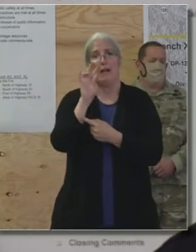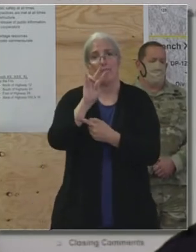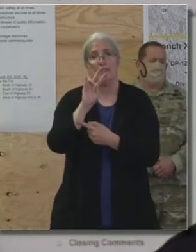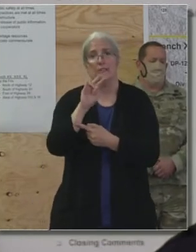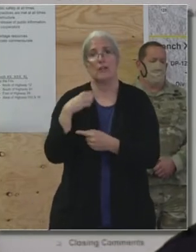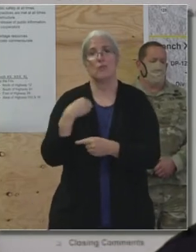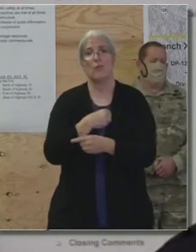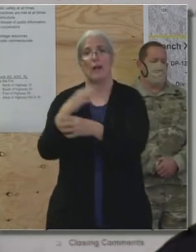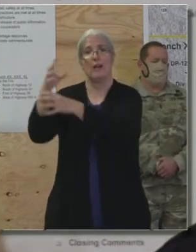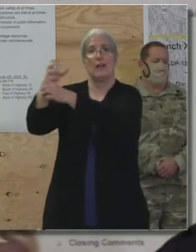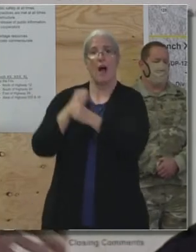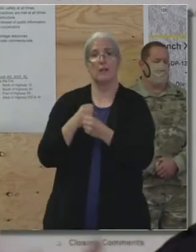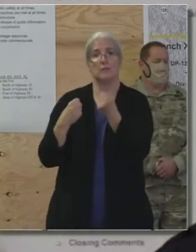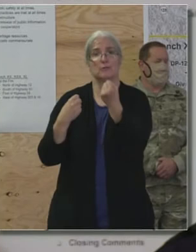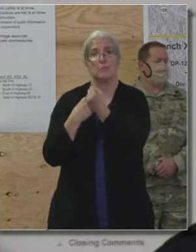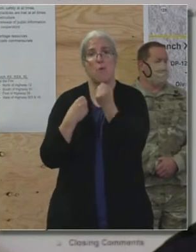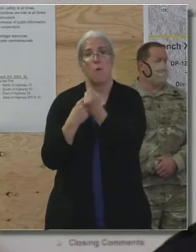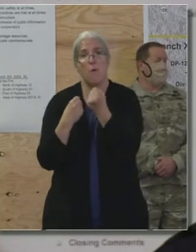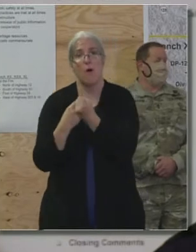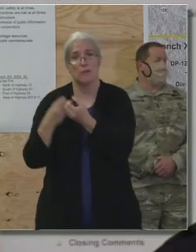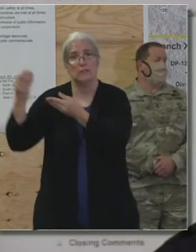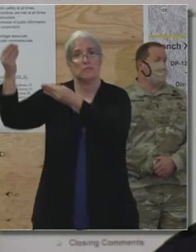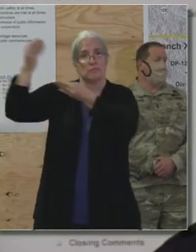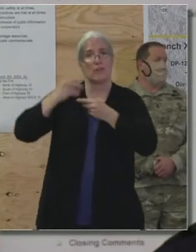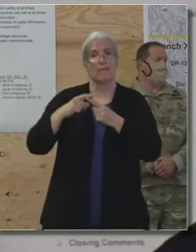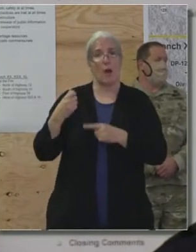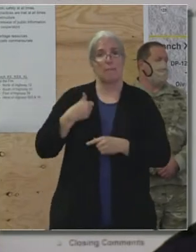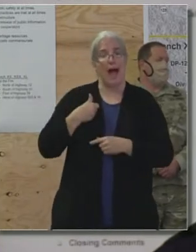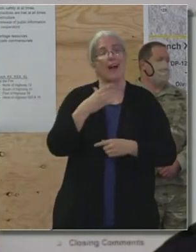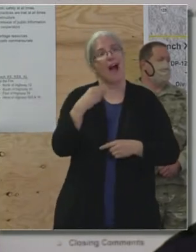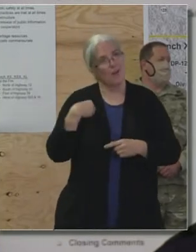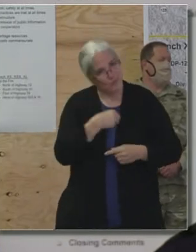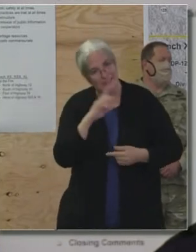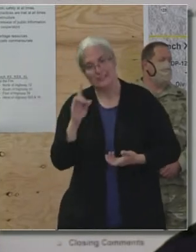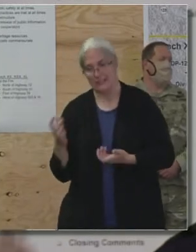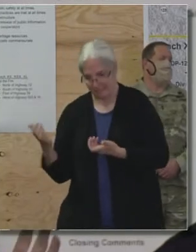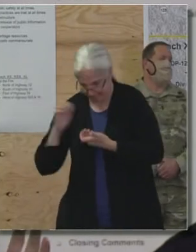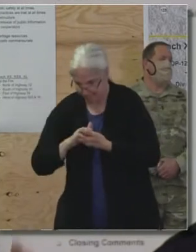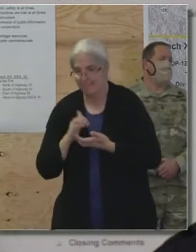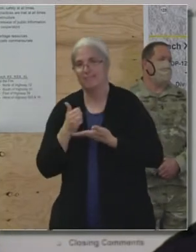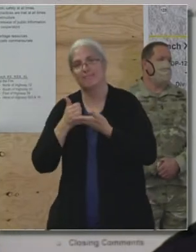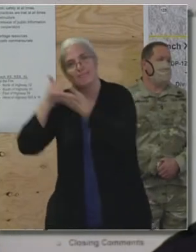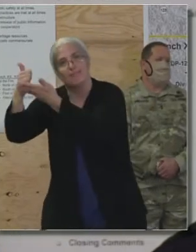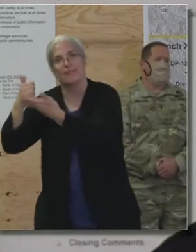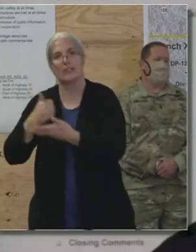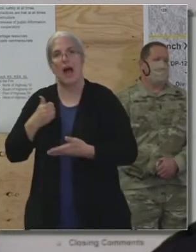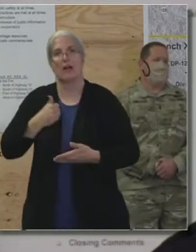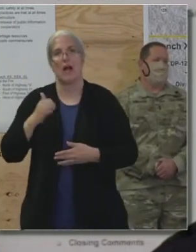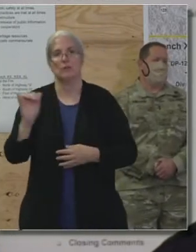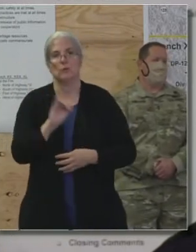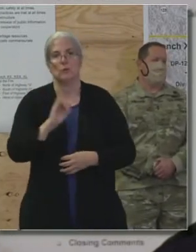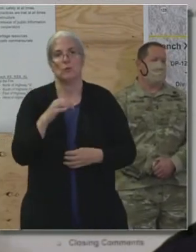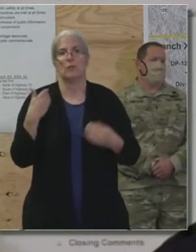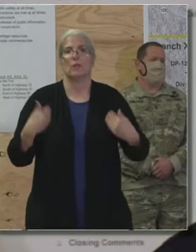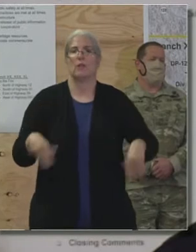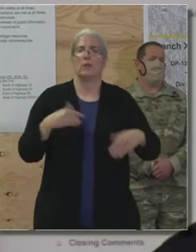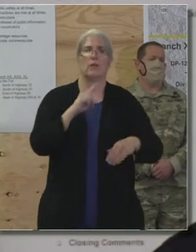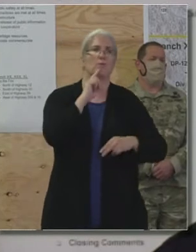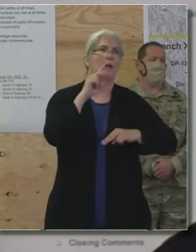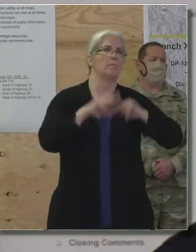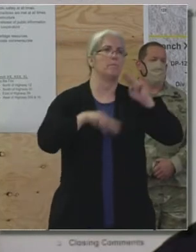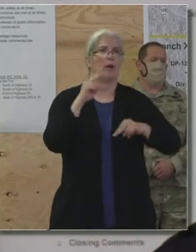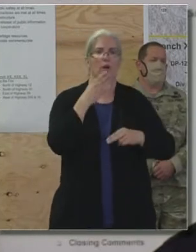un apoyo increíble y a la vez nosotros proporcionamos a ellos uno de los